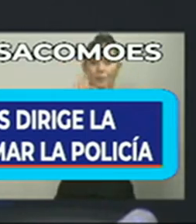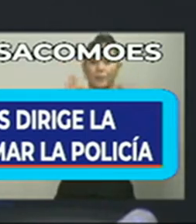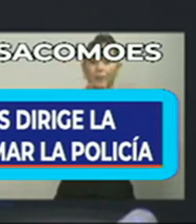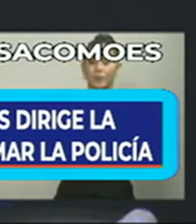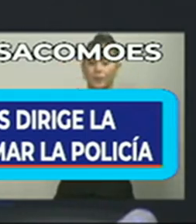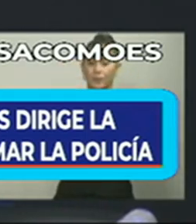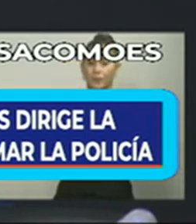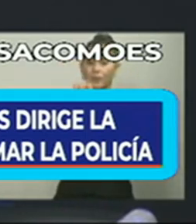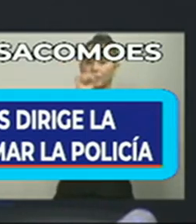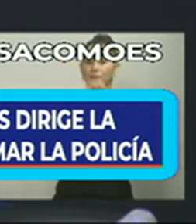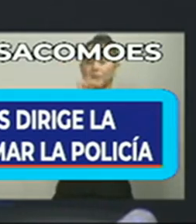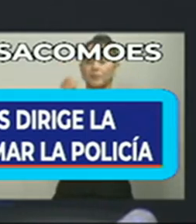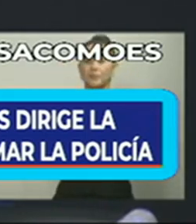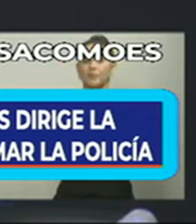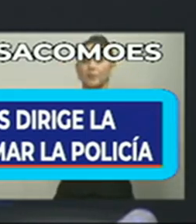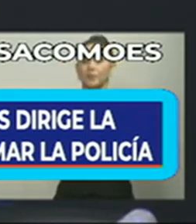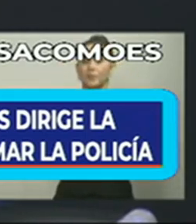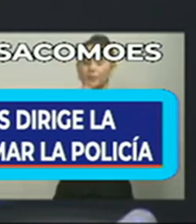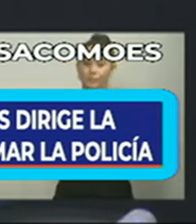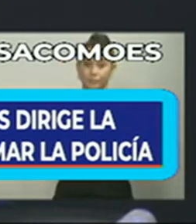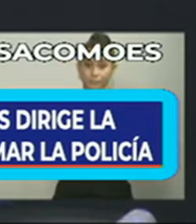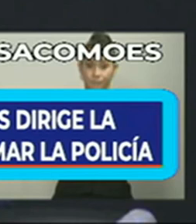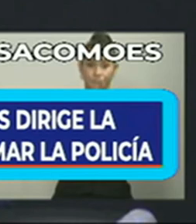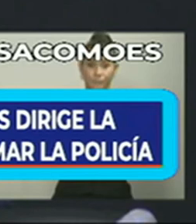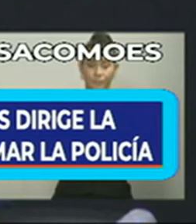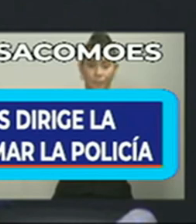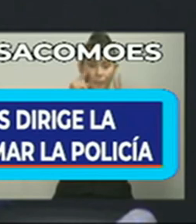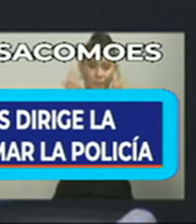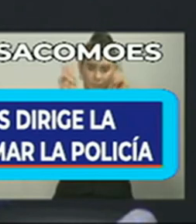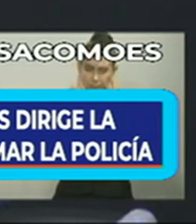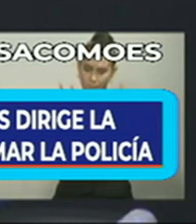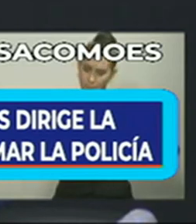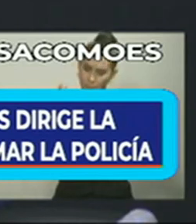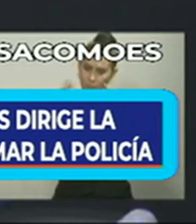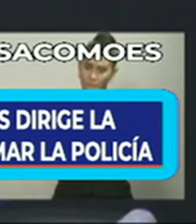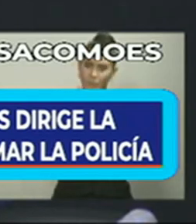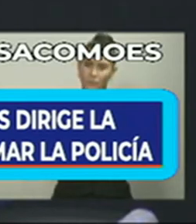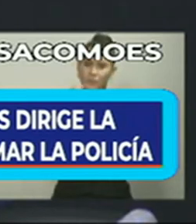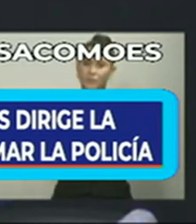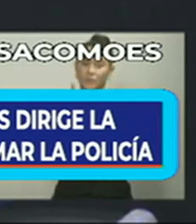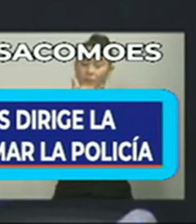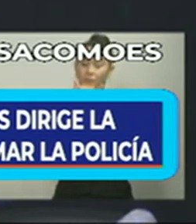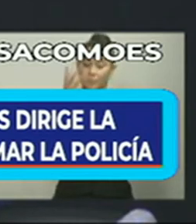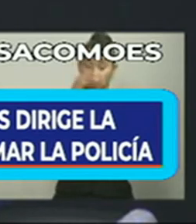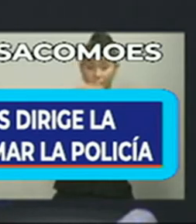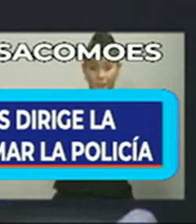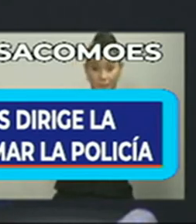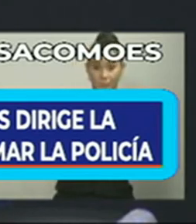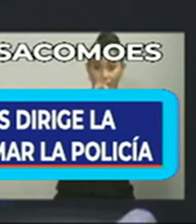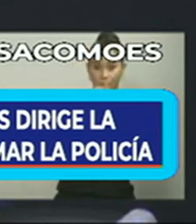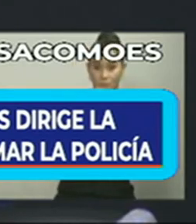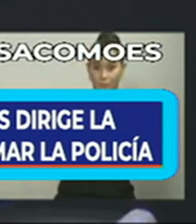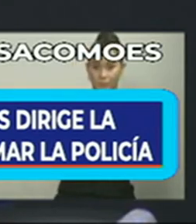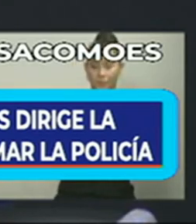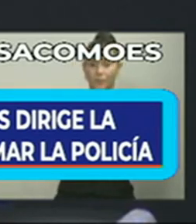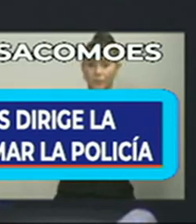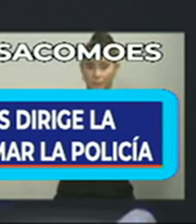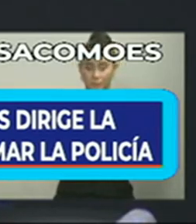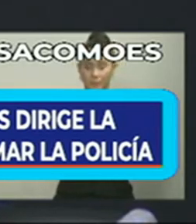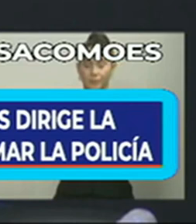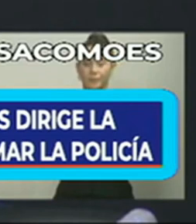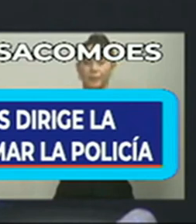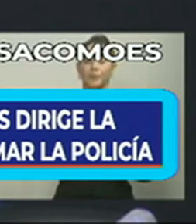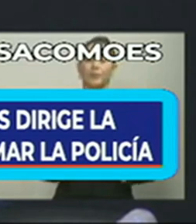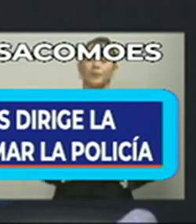situación actual de la Policía Nacional para el conocimiento del grupo, elaborados internamente o por expertos